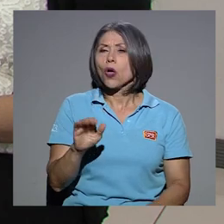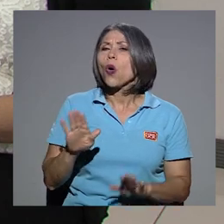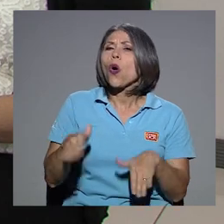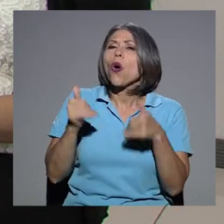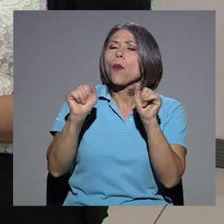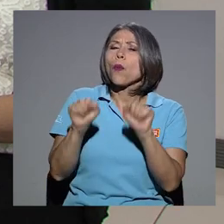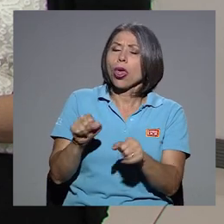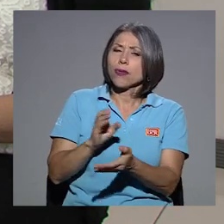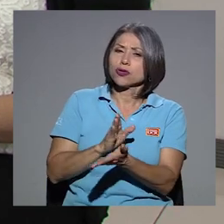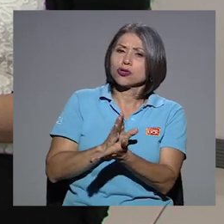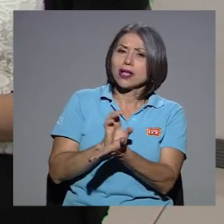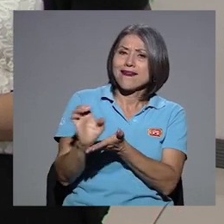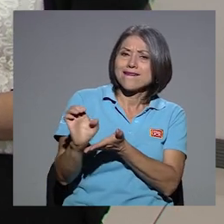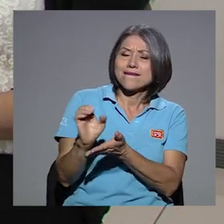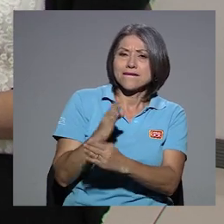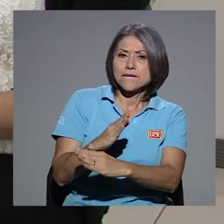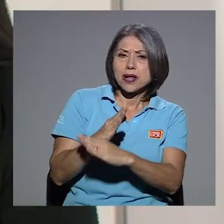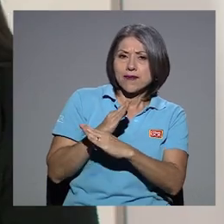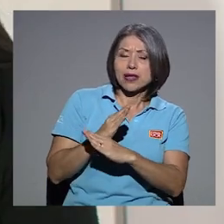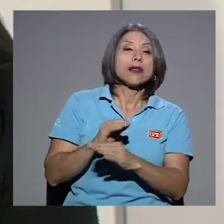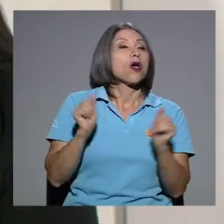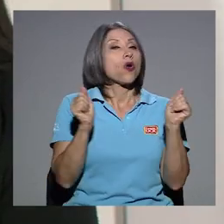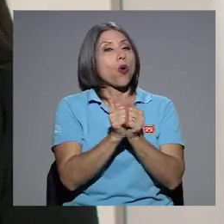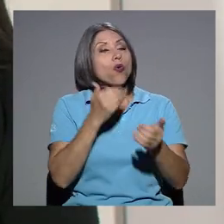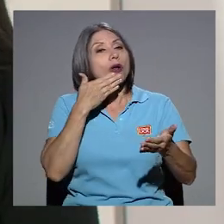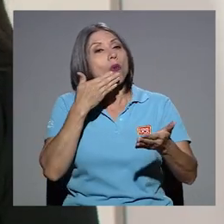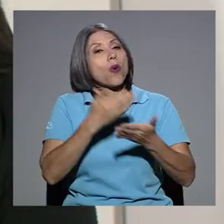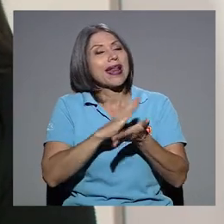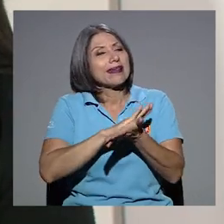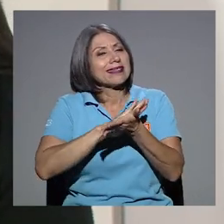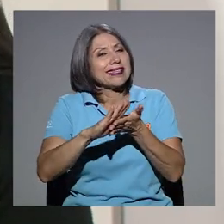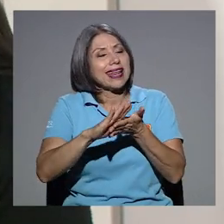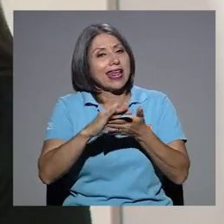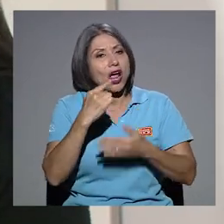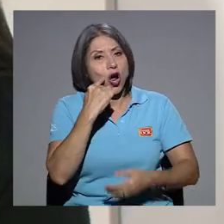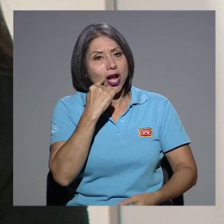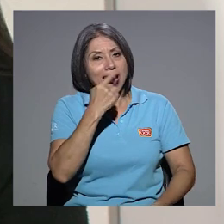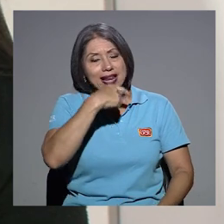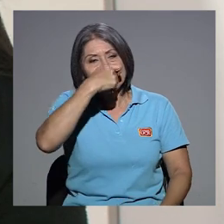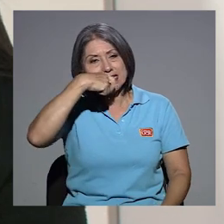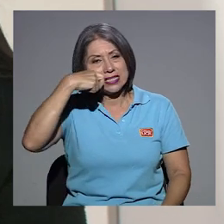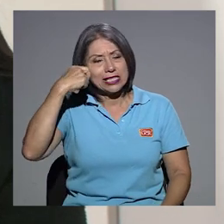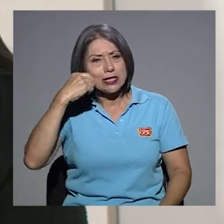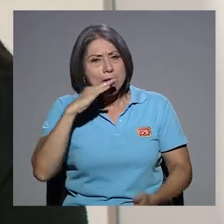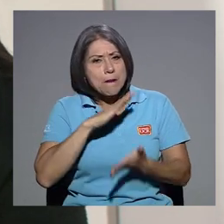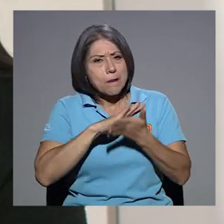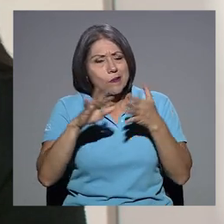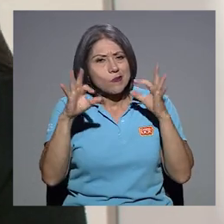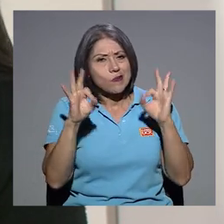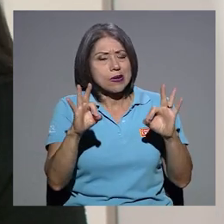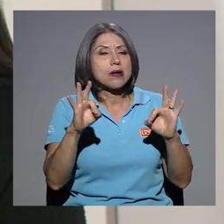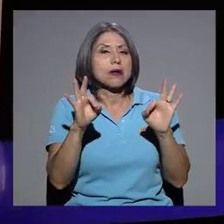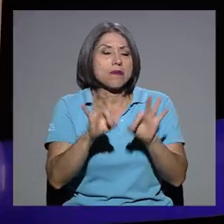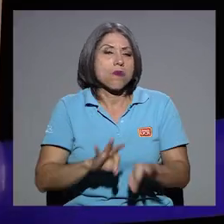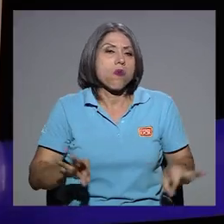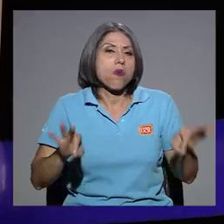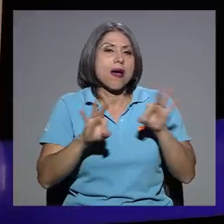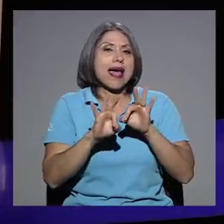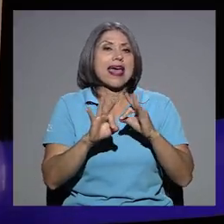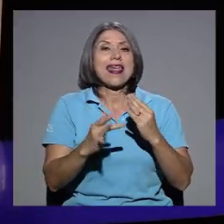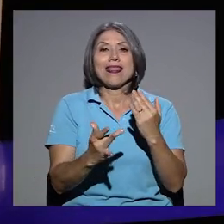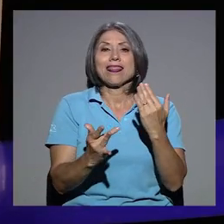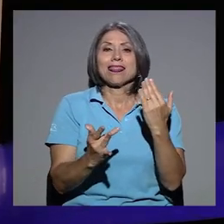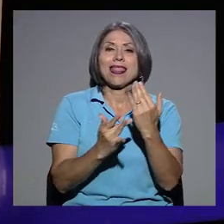entonces o evitar la gingivitis? Ya. Con una buena higiene oral. Esa es la clave. Una correcta técnica